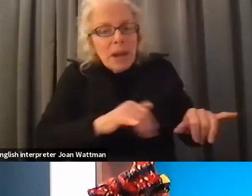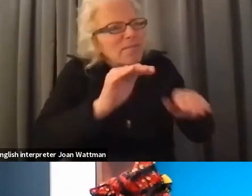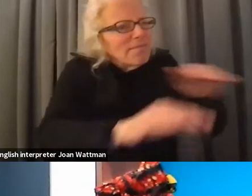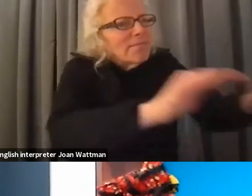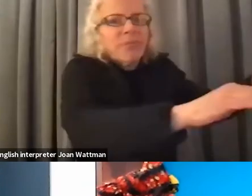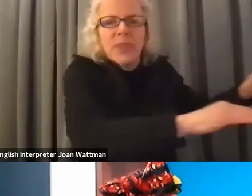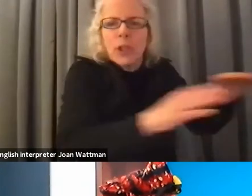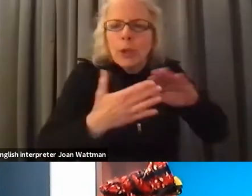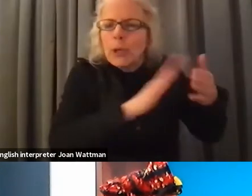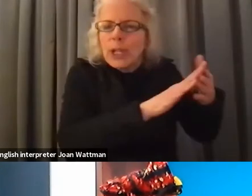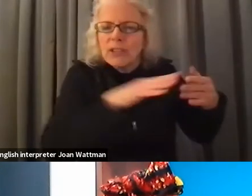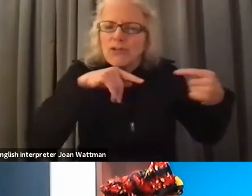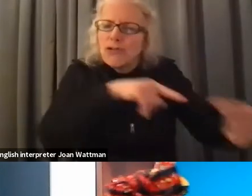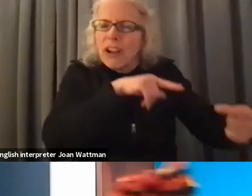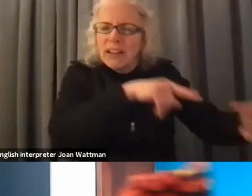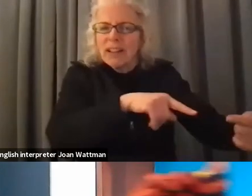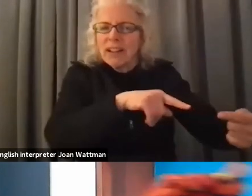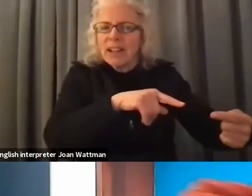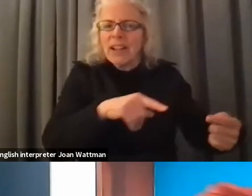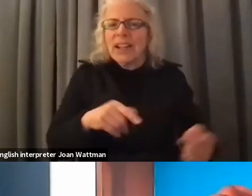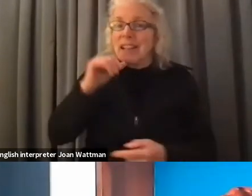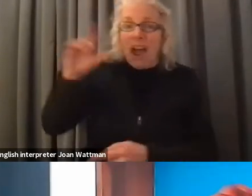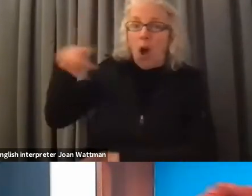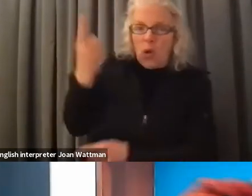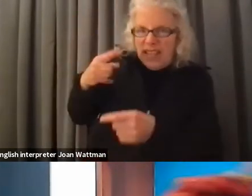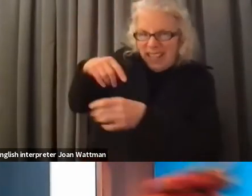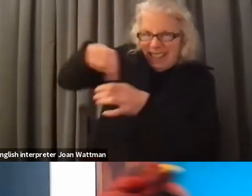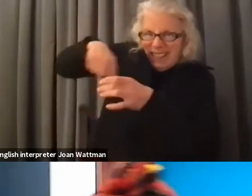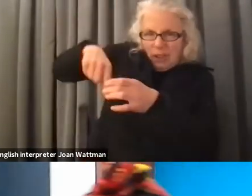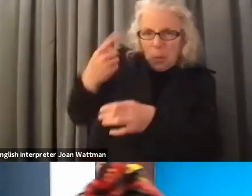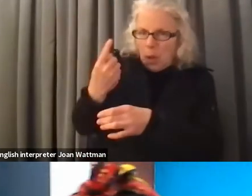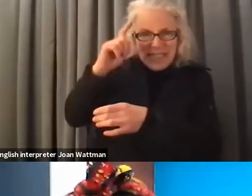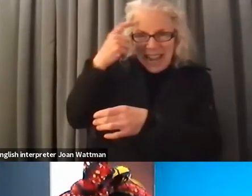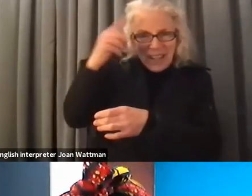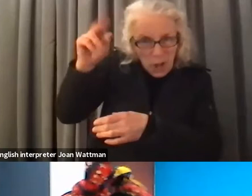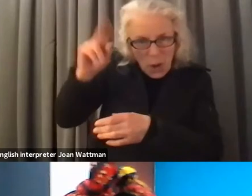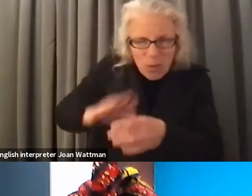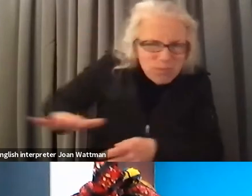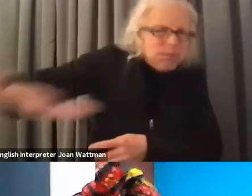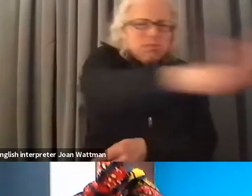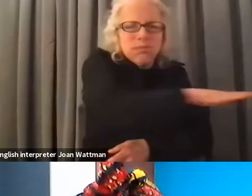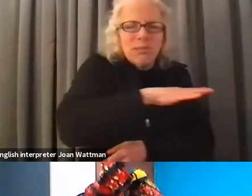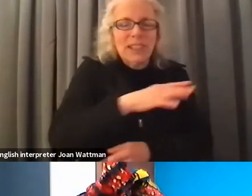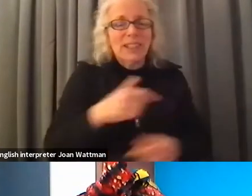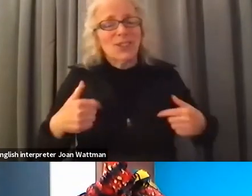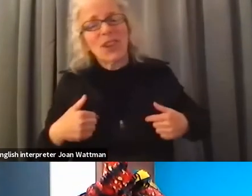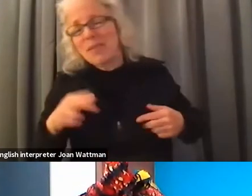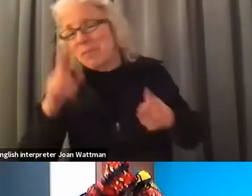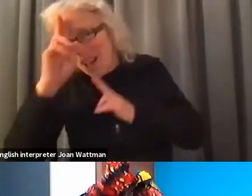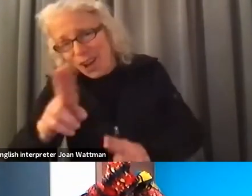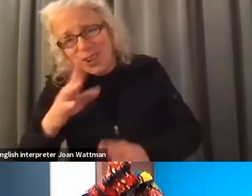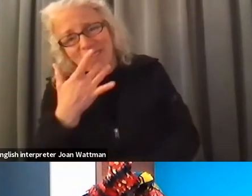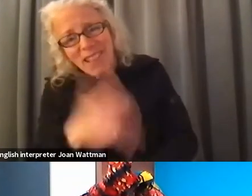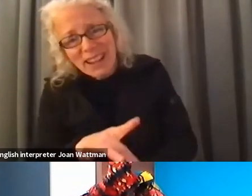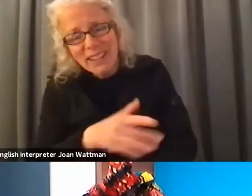Estado. Francia, para mí es un privilegio y un honor darte la bienvenida a nuestra comunidad en